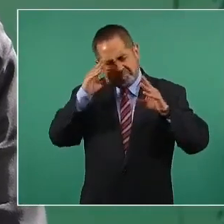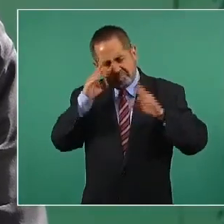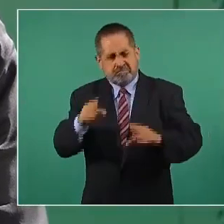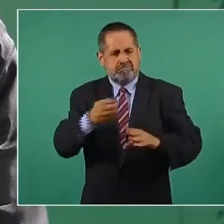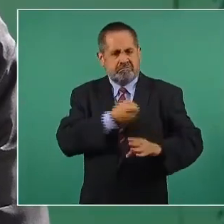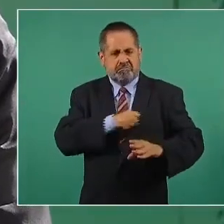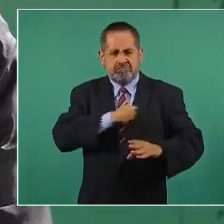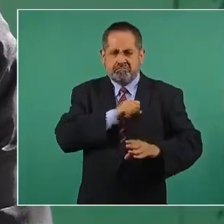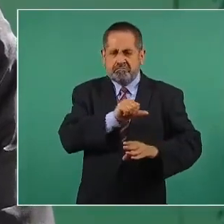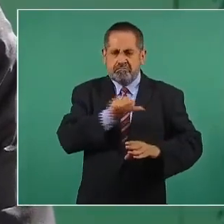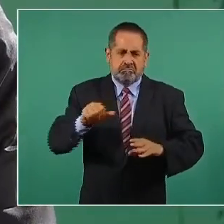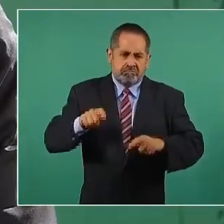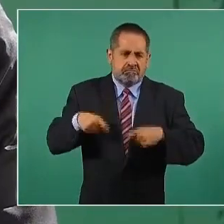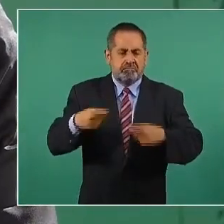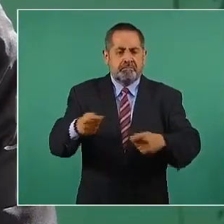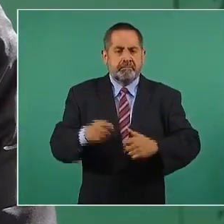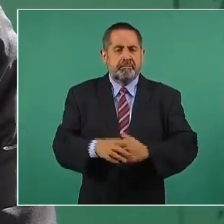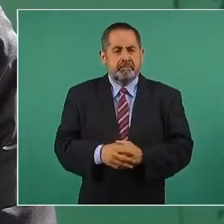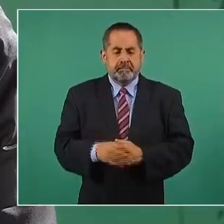que predominen.